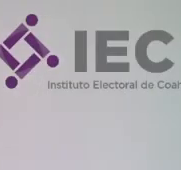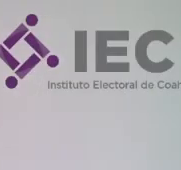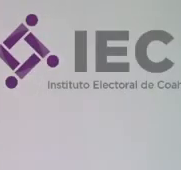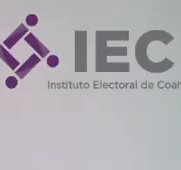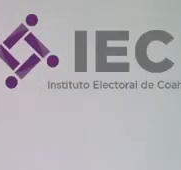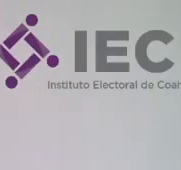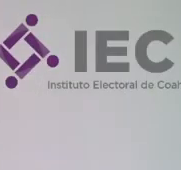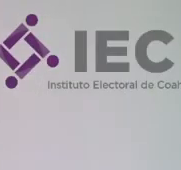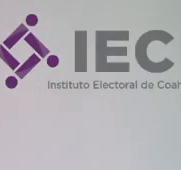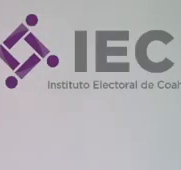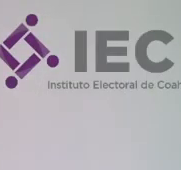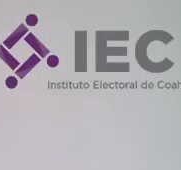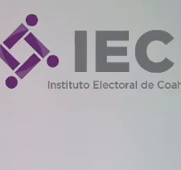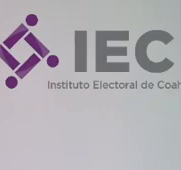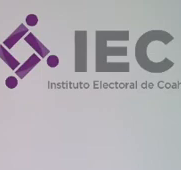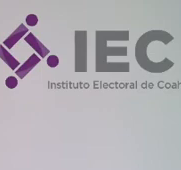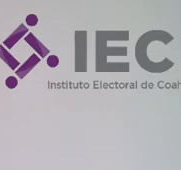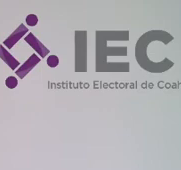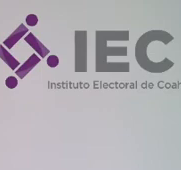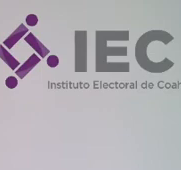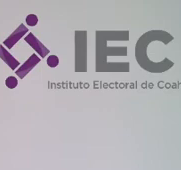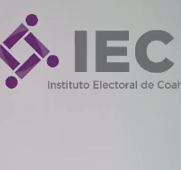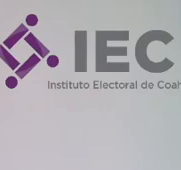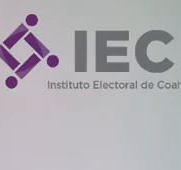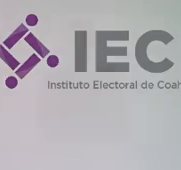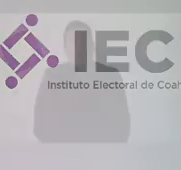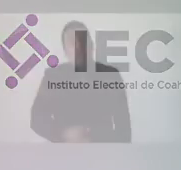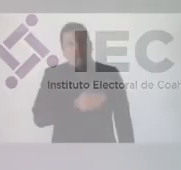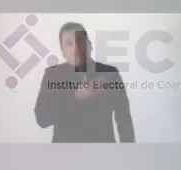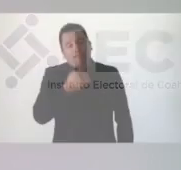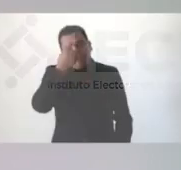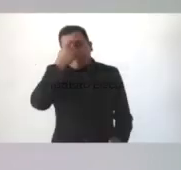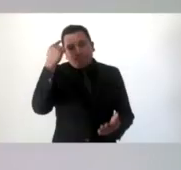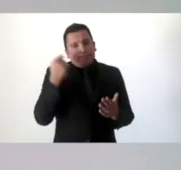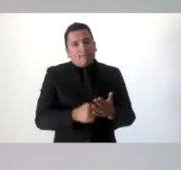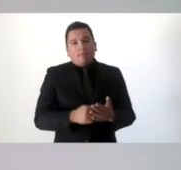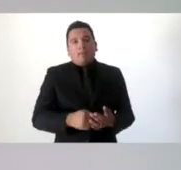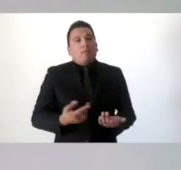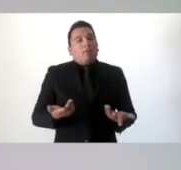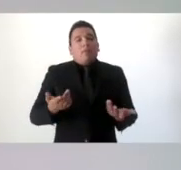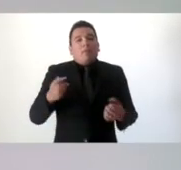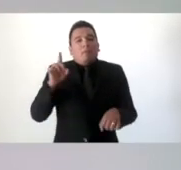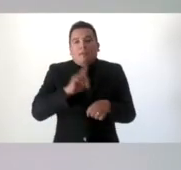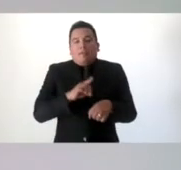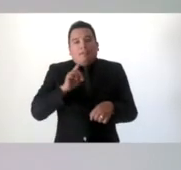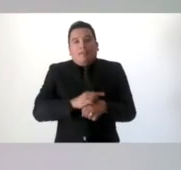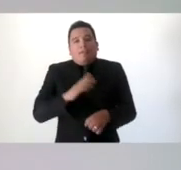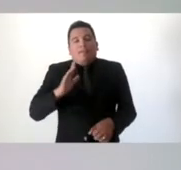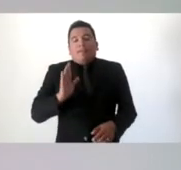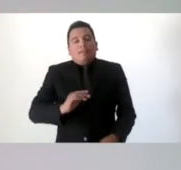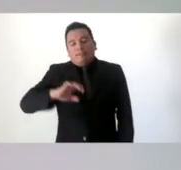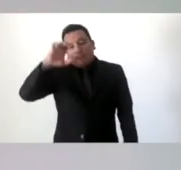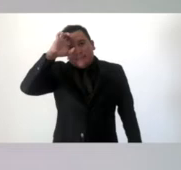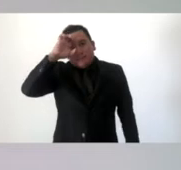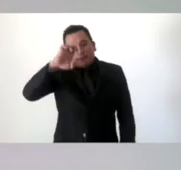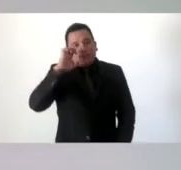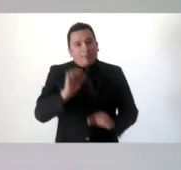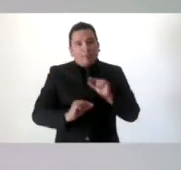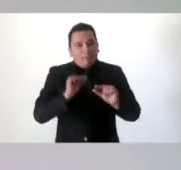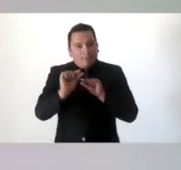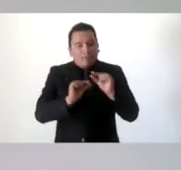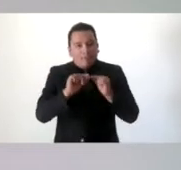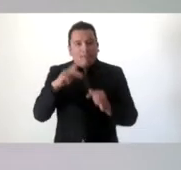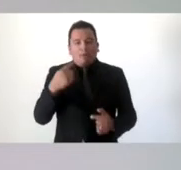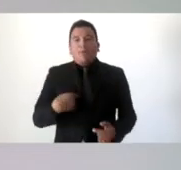estos mecanismos? Bueno, yo creo que como tú dices, todo tiene que ser parte de una experiencia, pero lo que